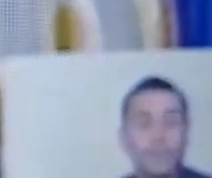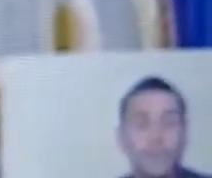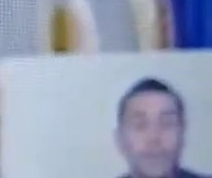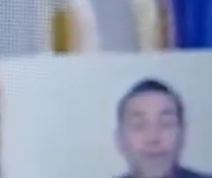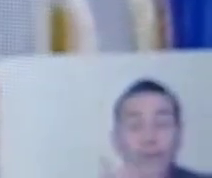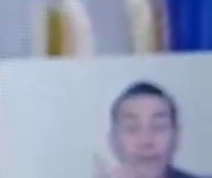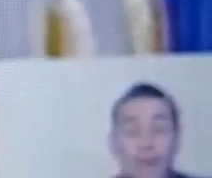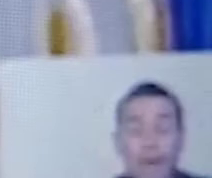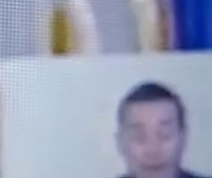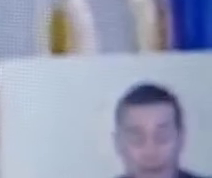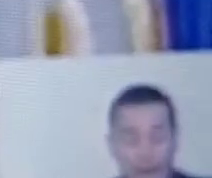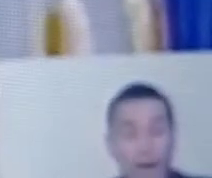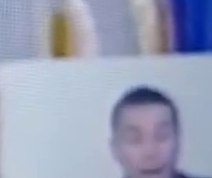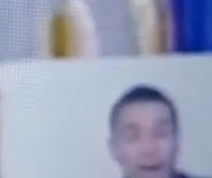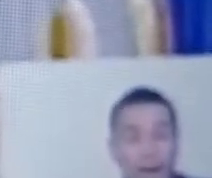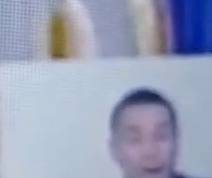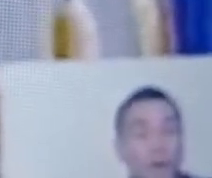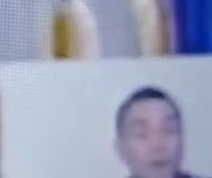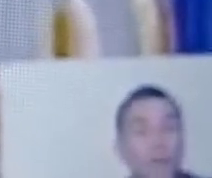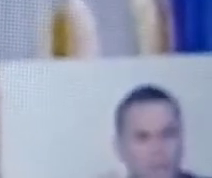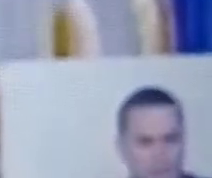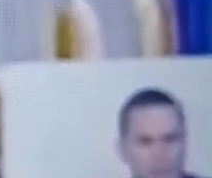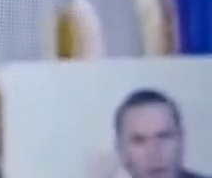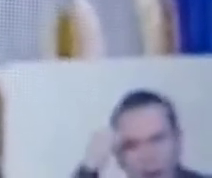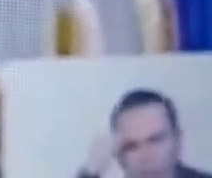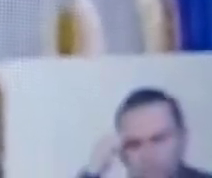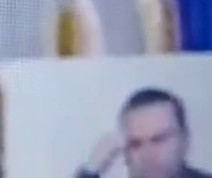Todavía tenemos tiempo de aprender de esta crisis y analizar si estamos